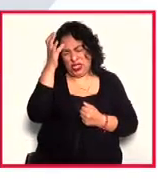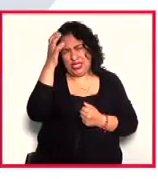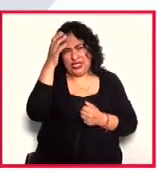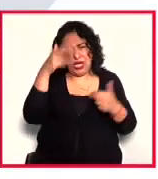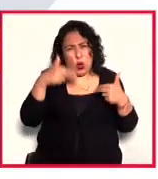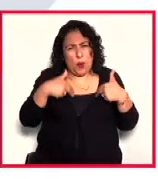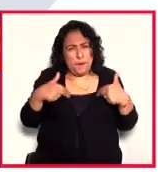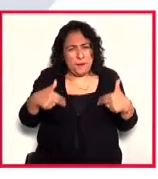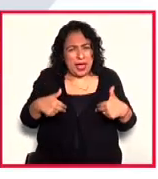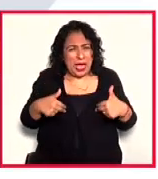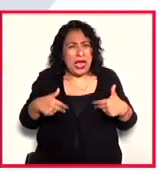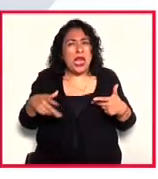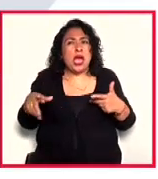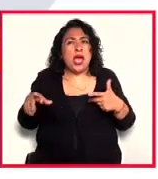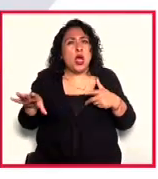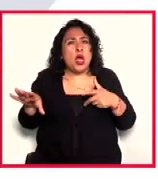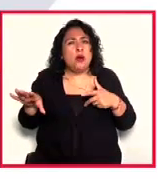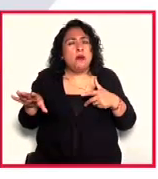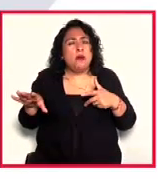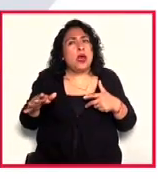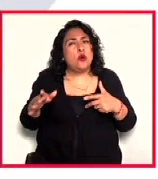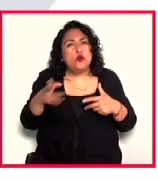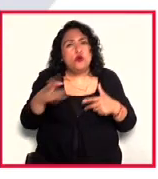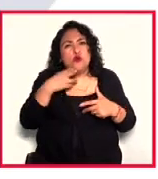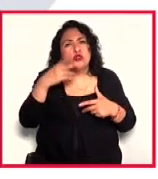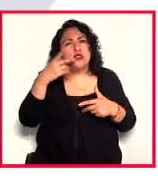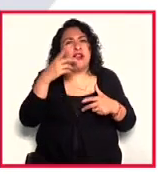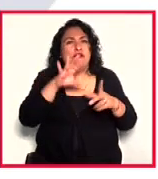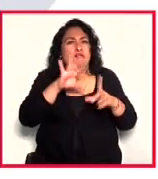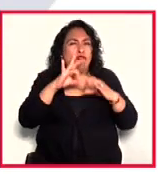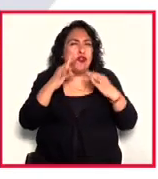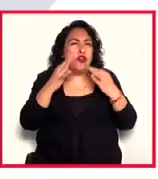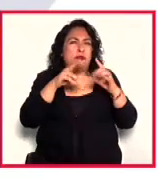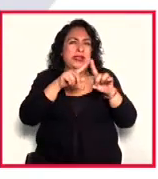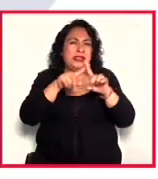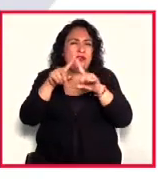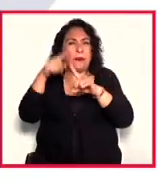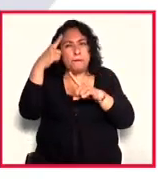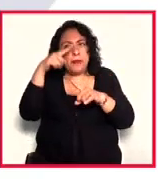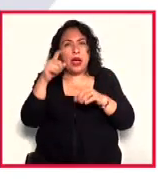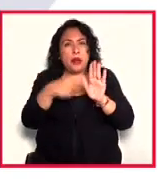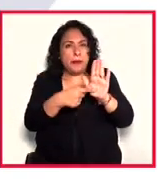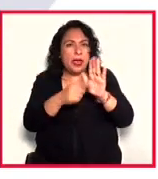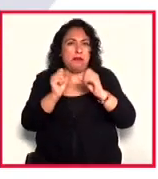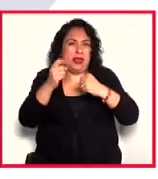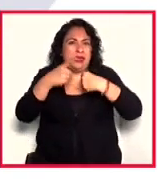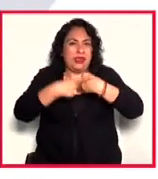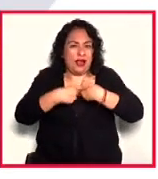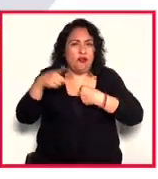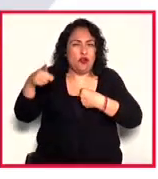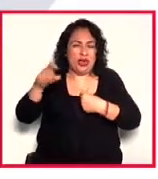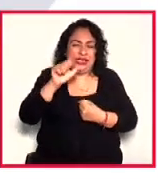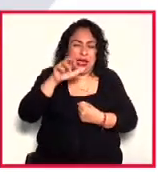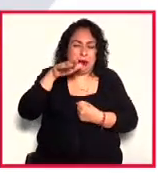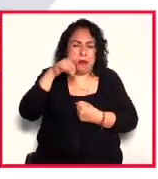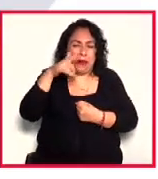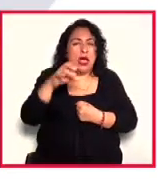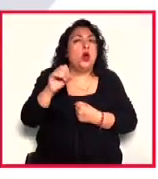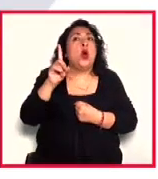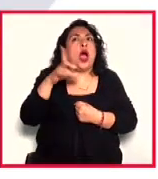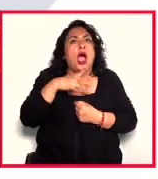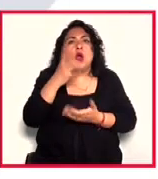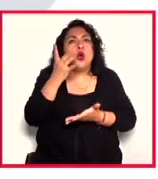utilizado en diferentes formas para mostrar todas las metáforas de la obra de Saramago que van mucho más allá de la